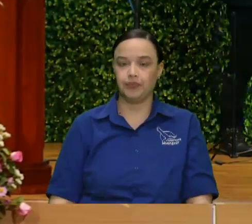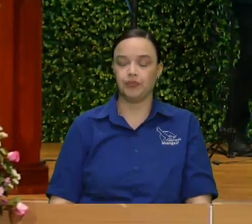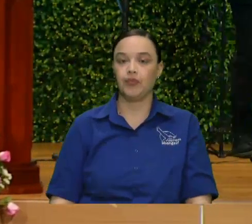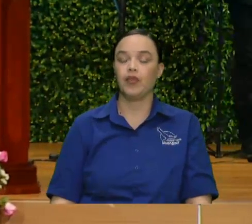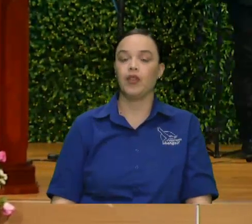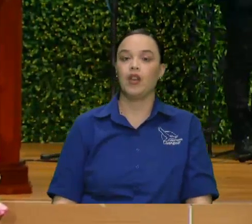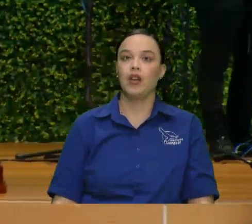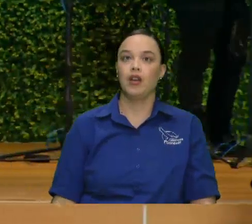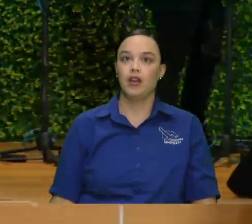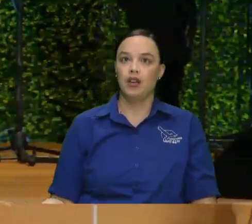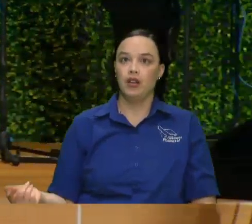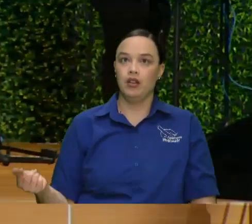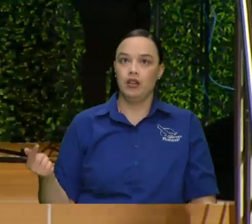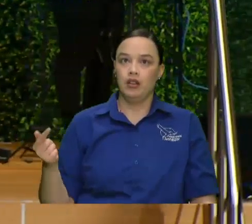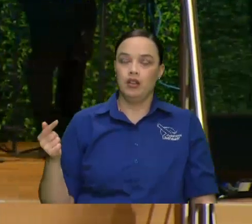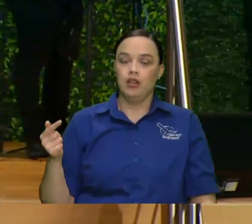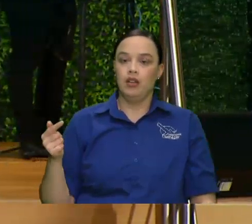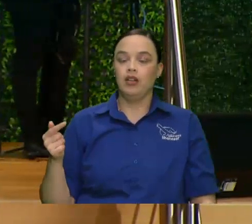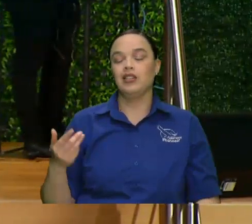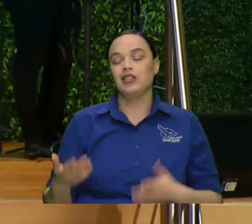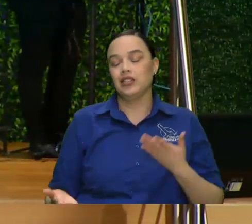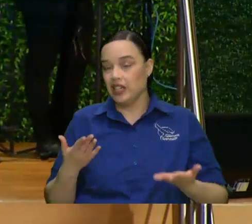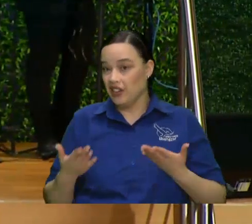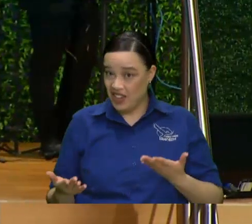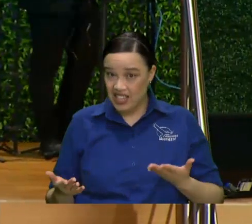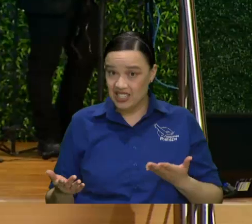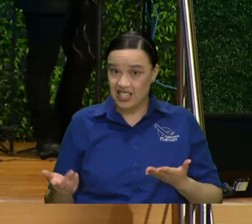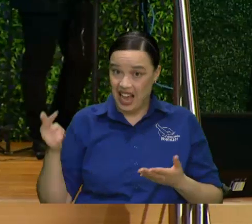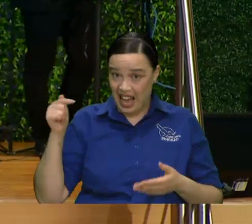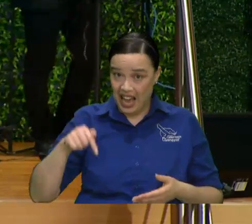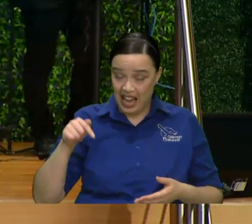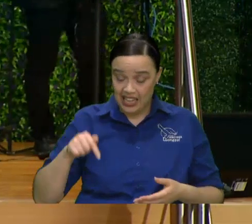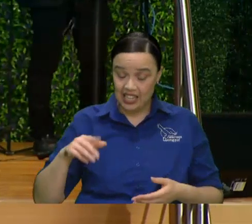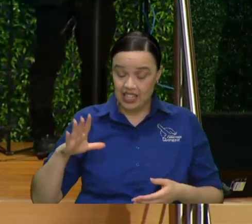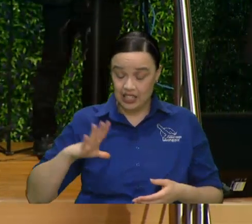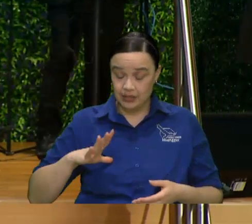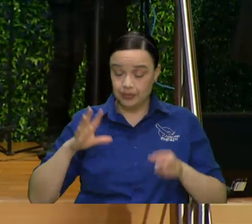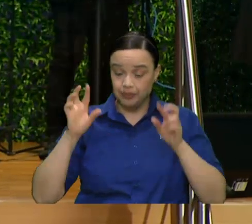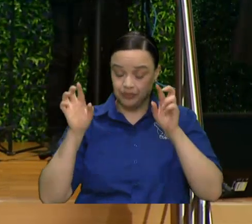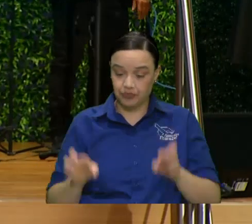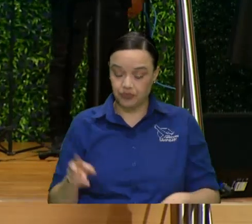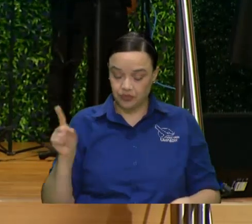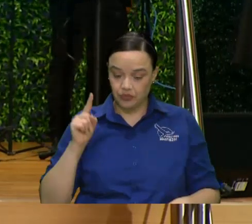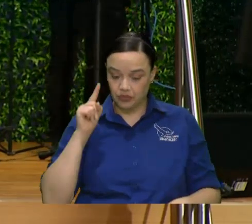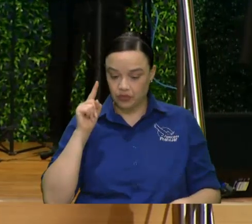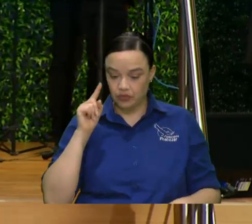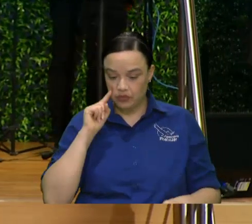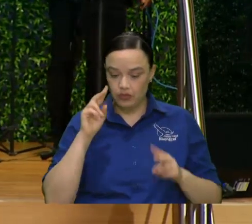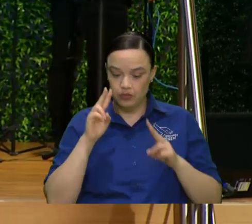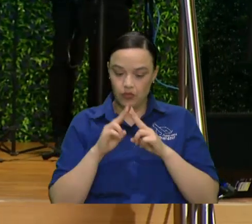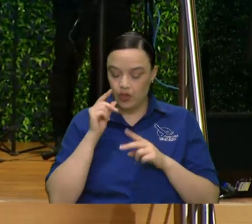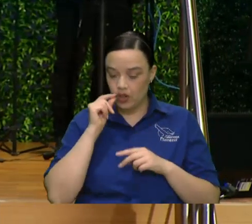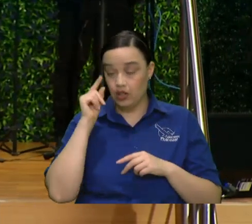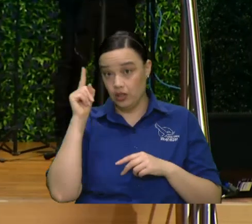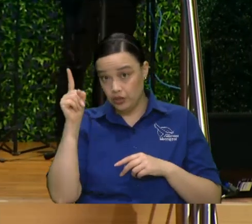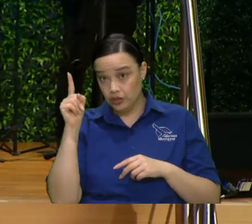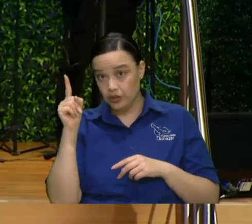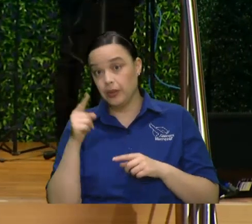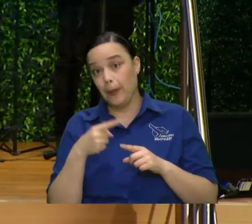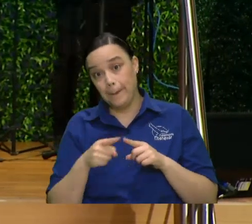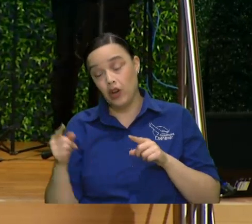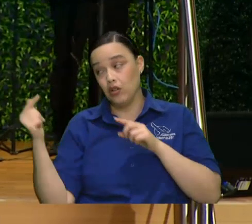nosotros hayan personas que aún no conocen al señor pero que de igual manera los